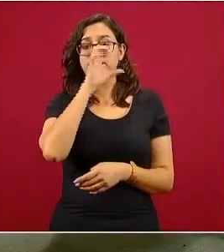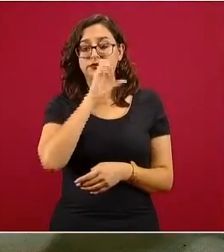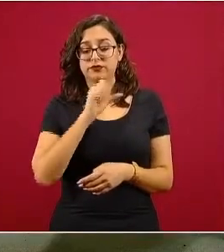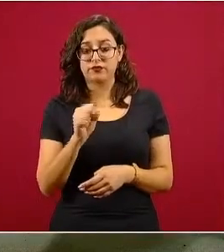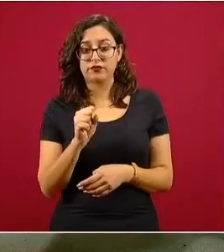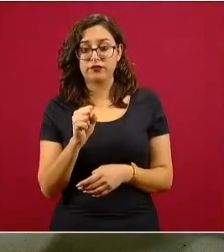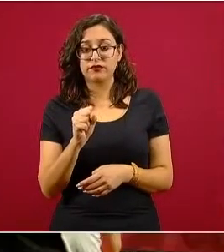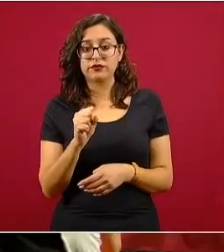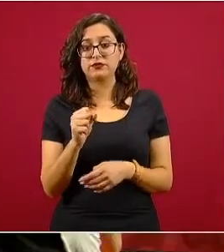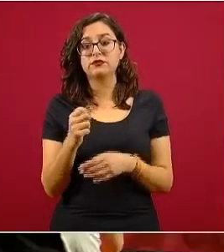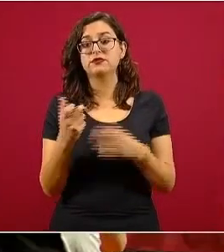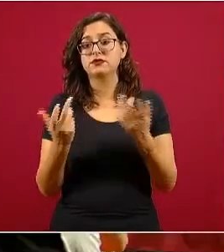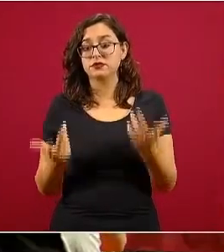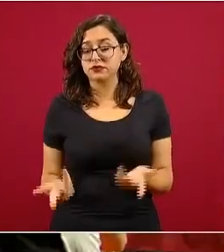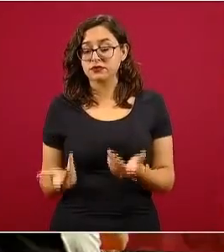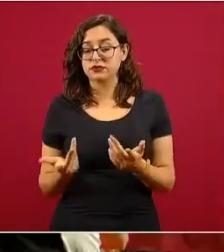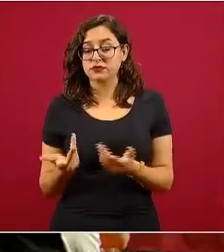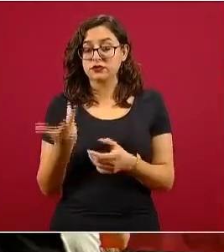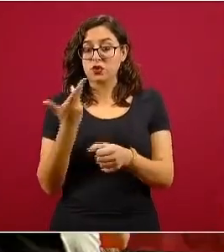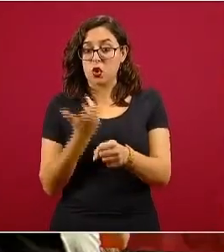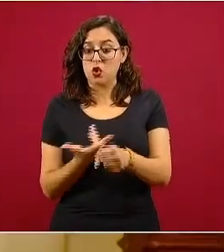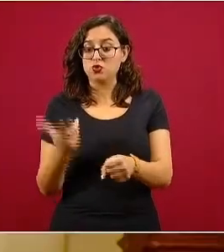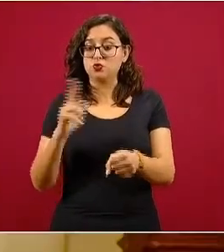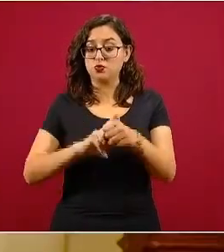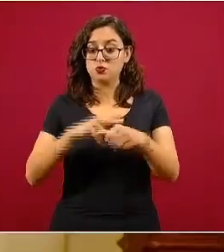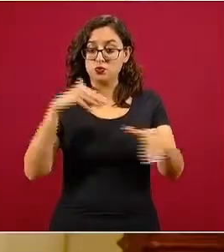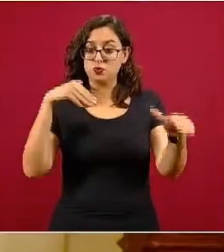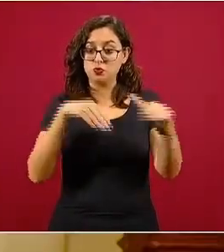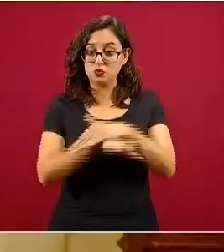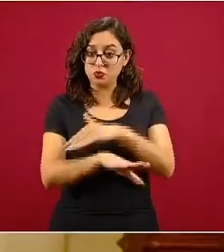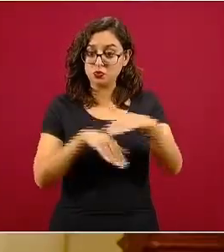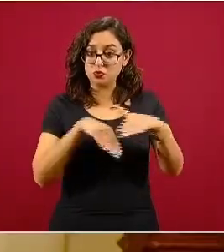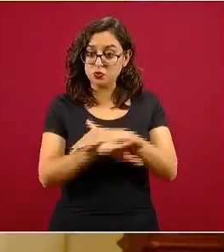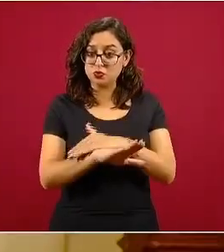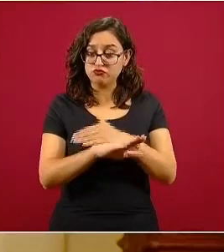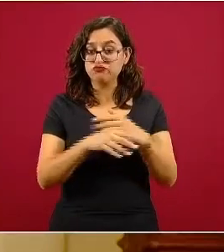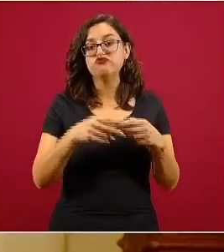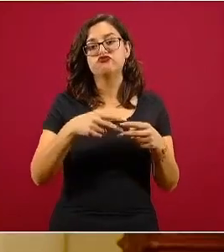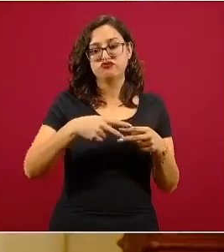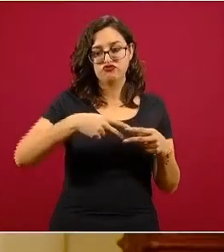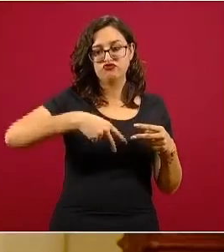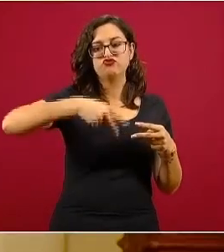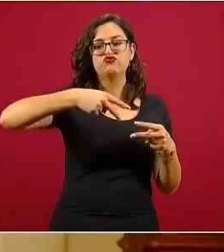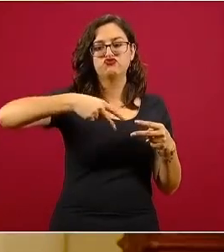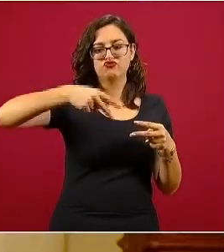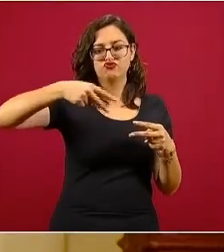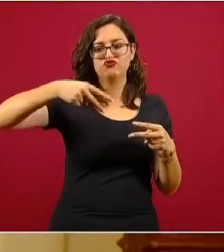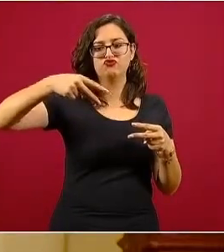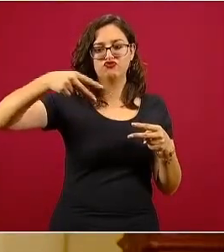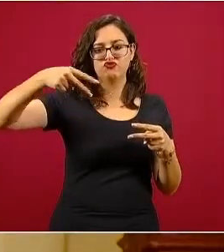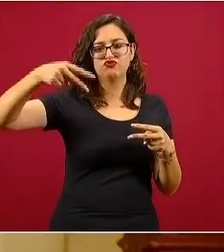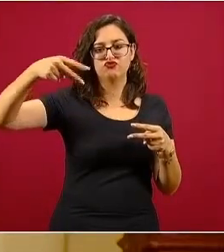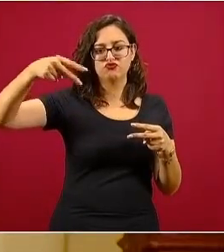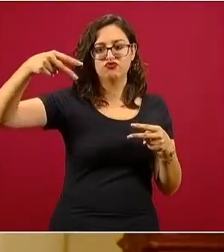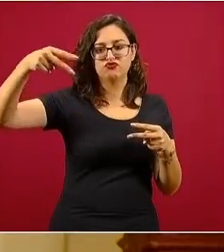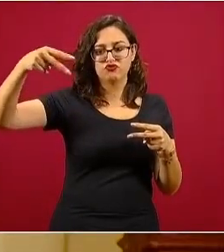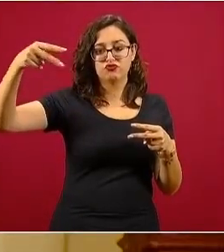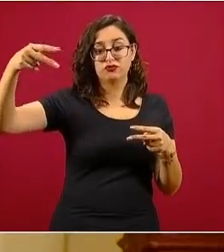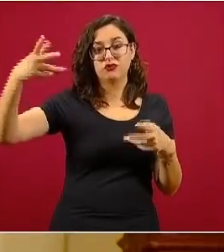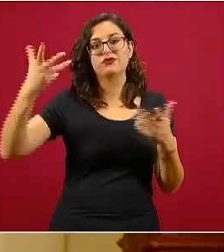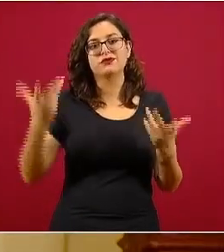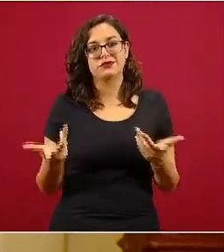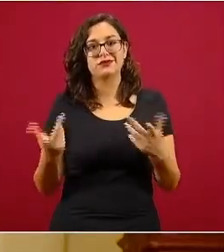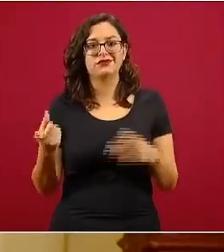vemos que la tendencia de la hospitalización se ha mantenido ascendente y por lo tanto de alguna manera está correspondiendo con